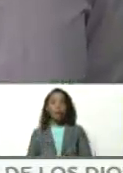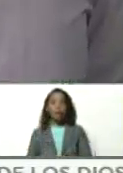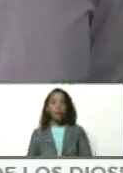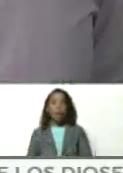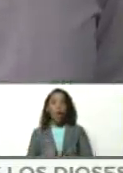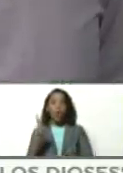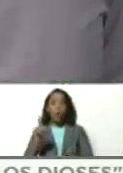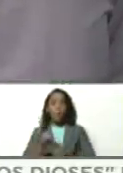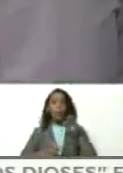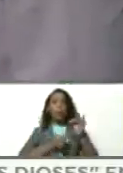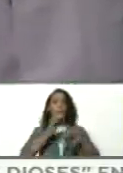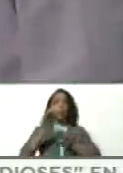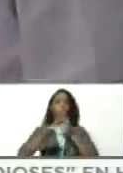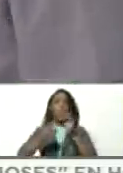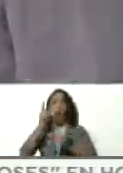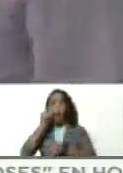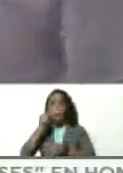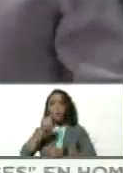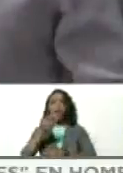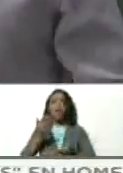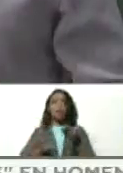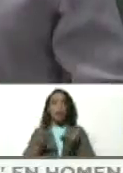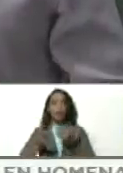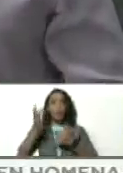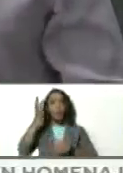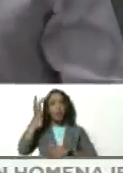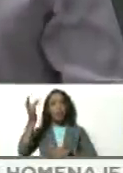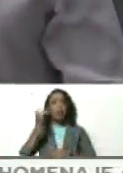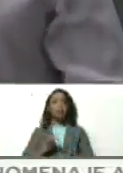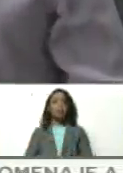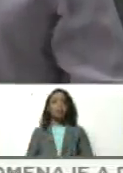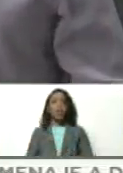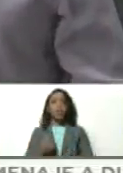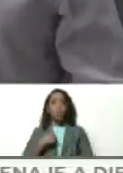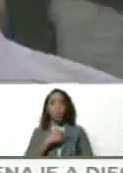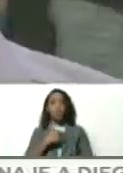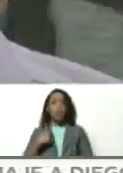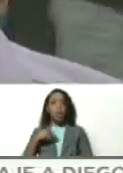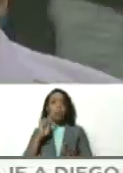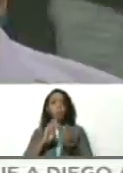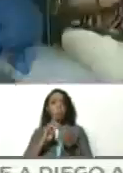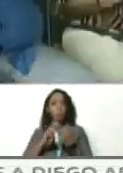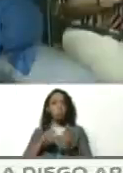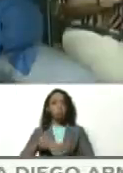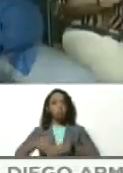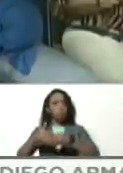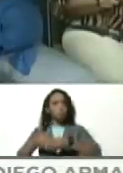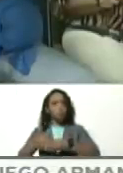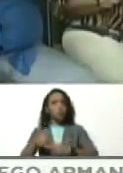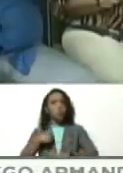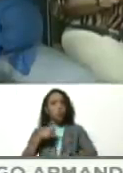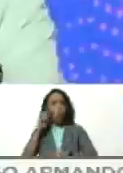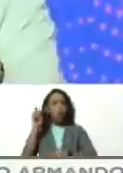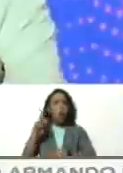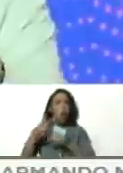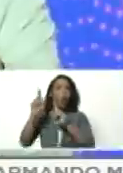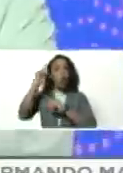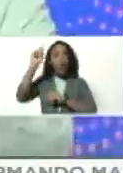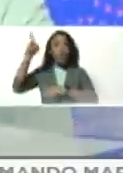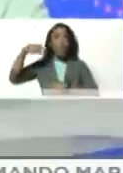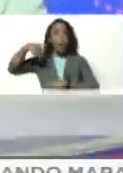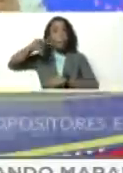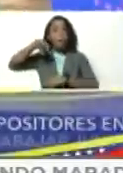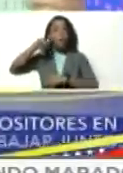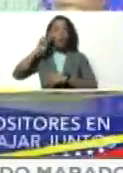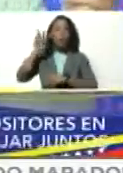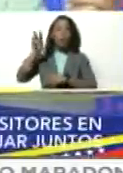su discurso, un hombre mesurado, equilibrado, inteligente. Quisiera conocerlo. De verdad, yo lo vi la otra vez en la plaza.